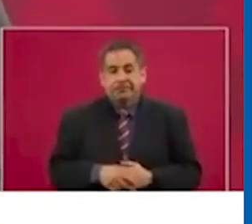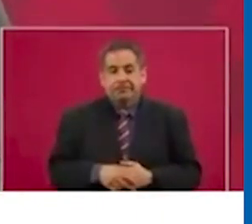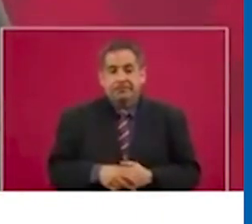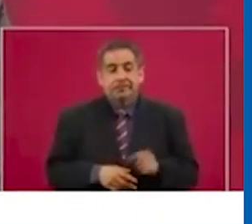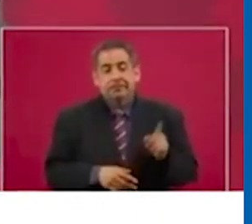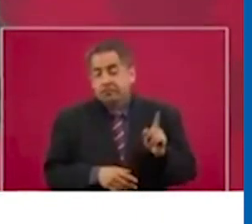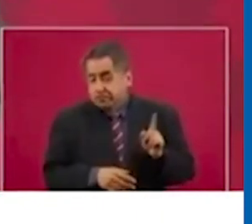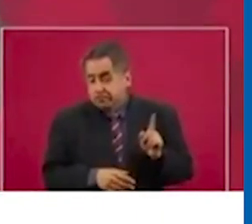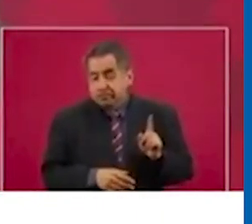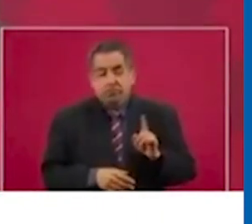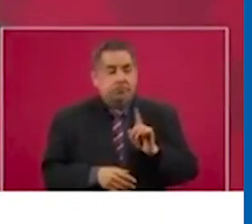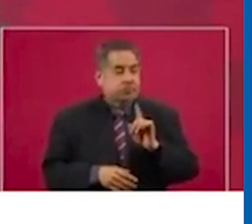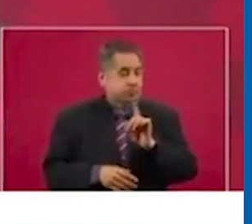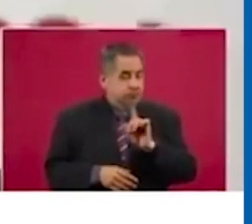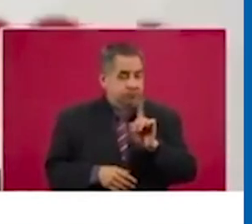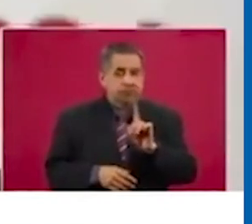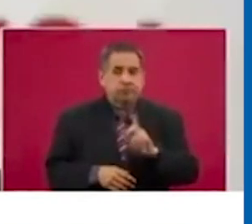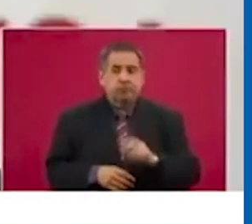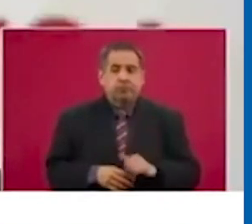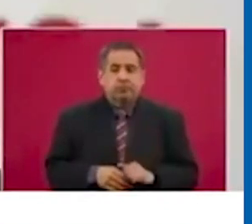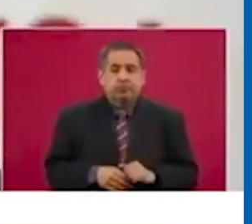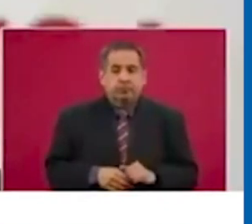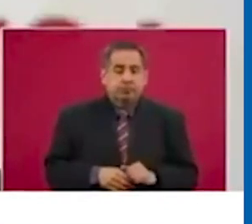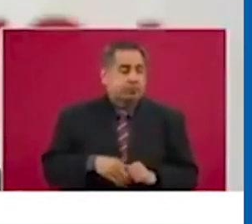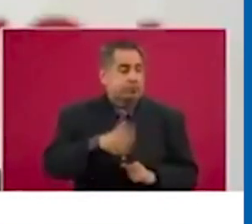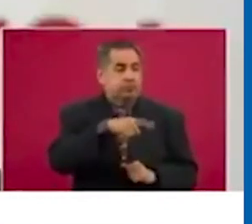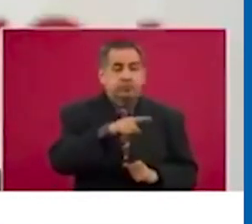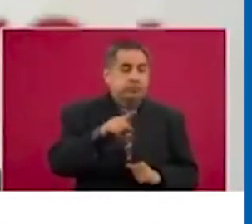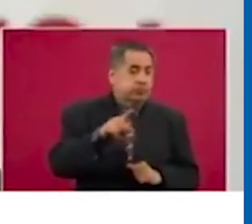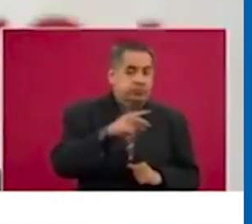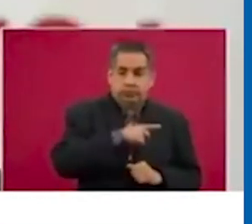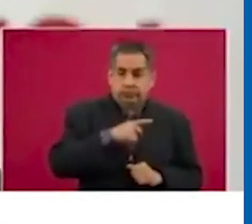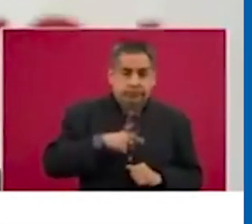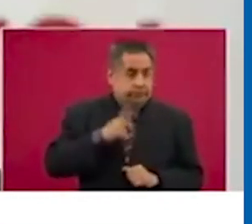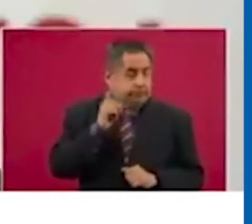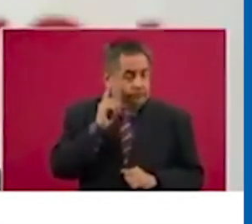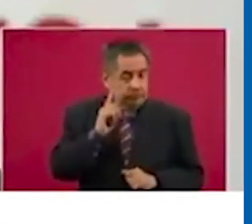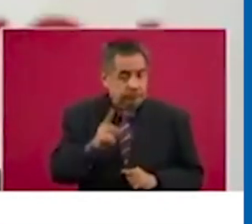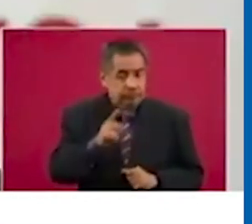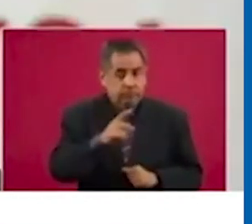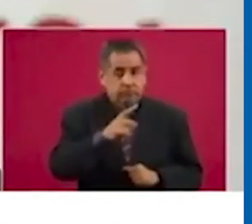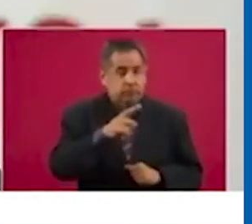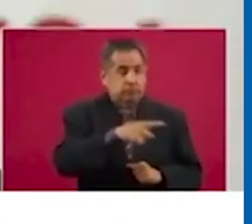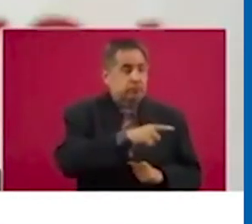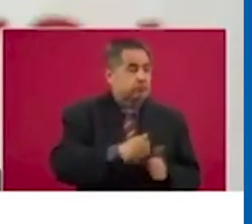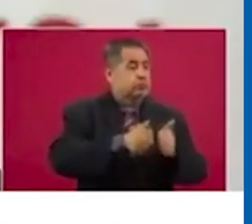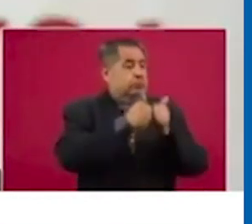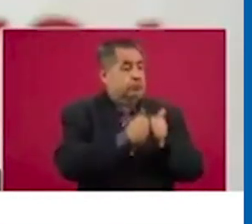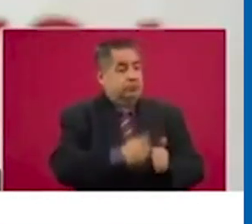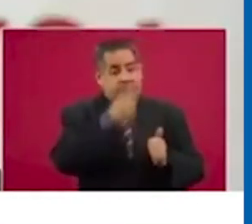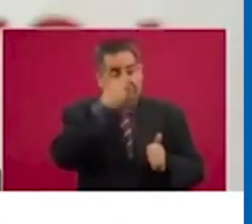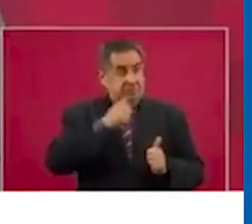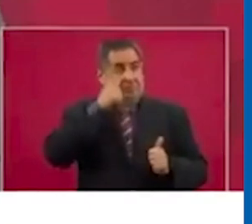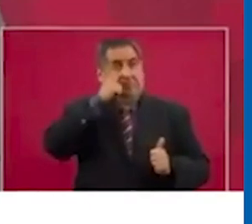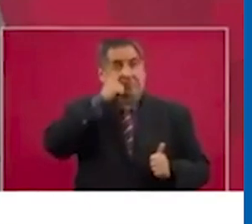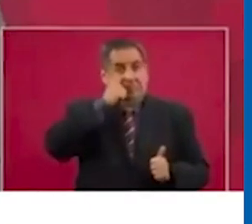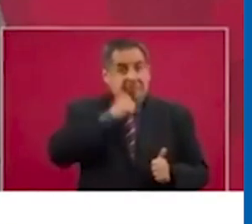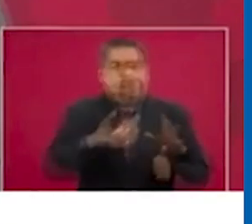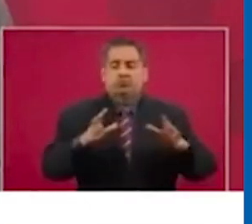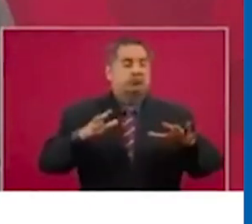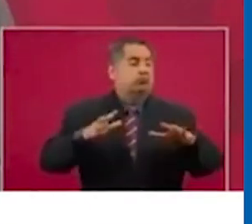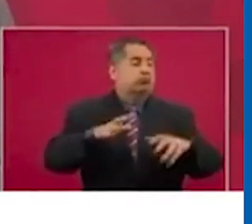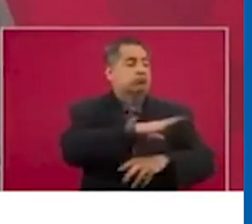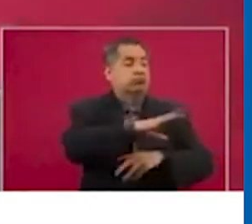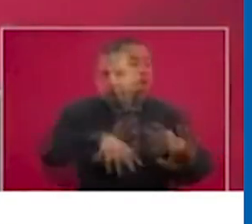se vayan a querer quedar con el Zócalo. Es decir, que no